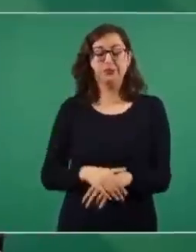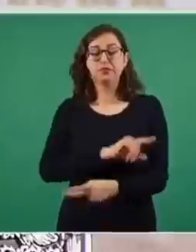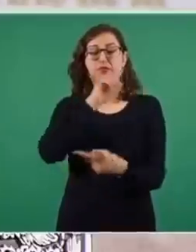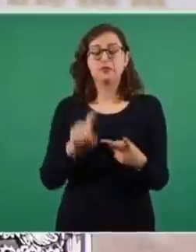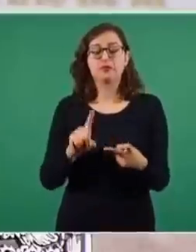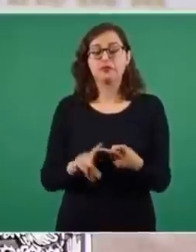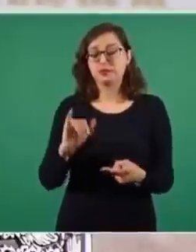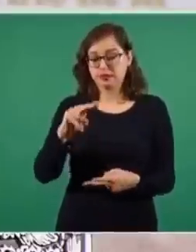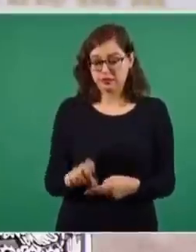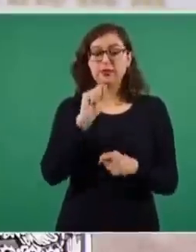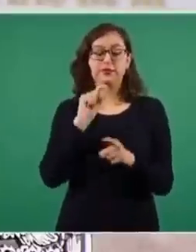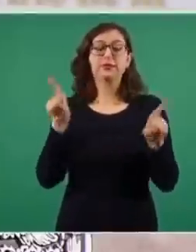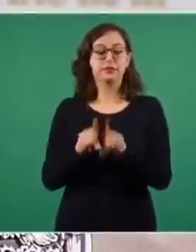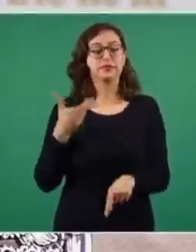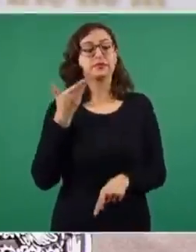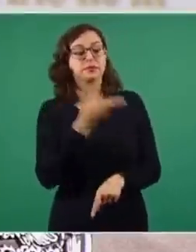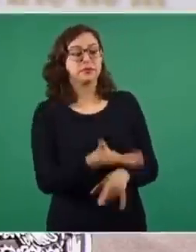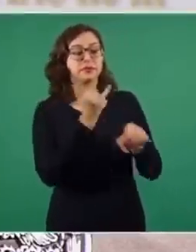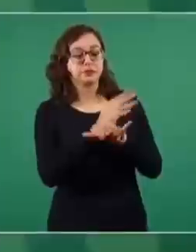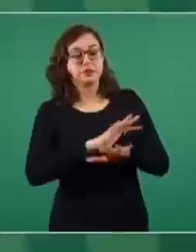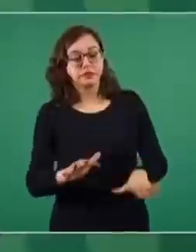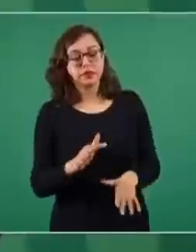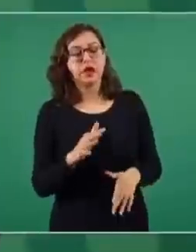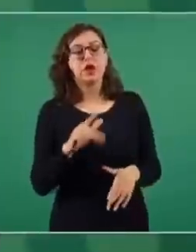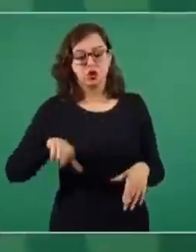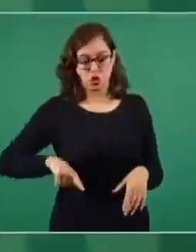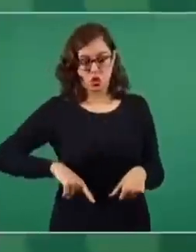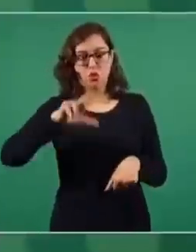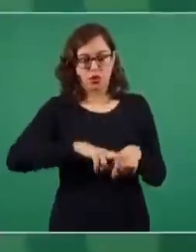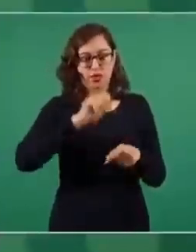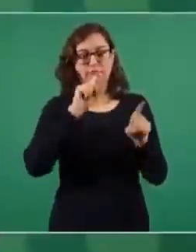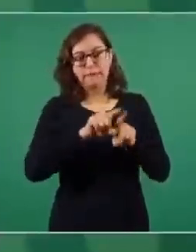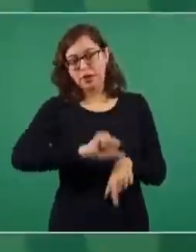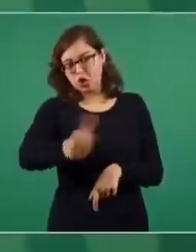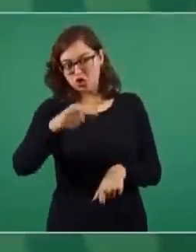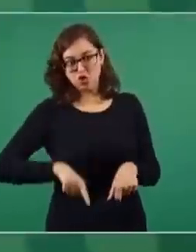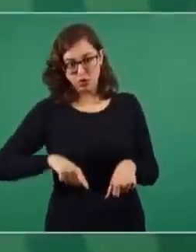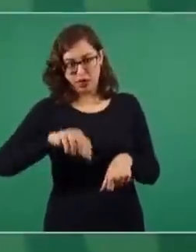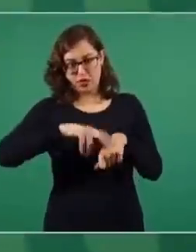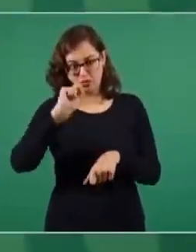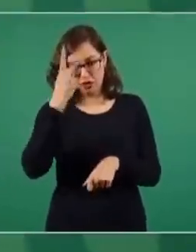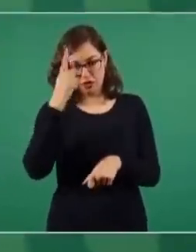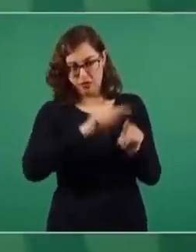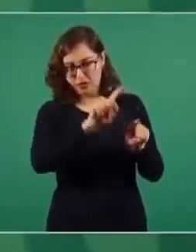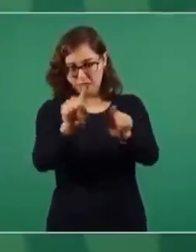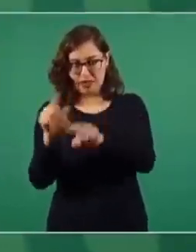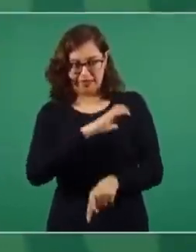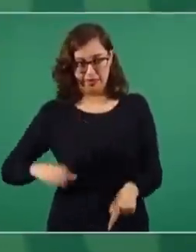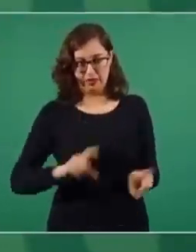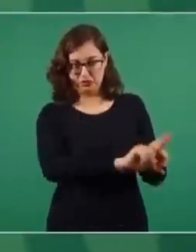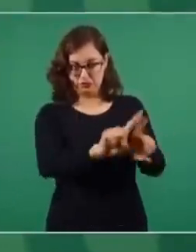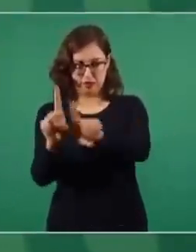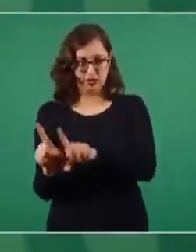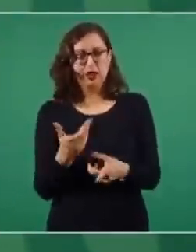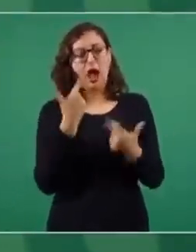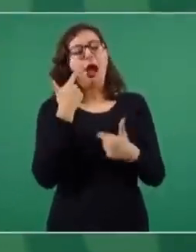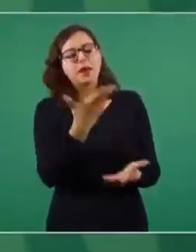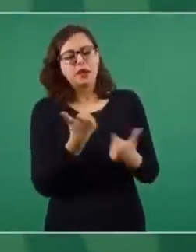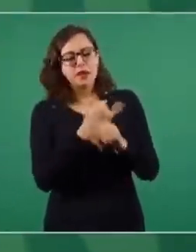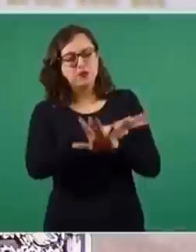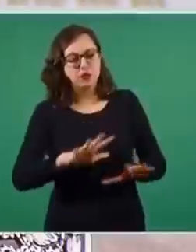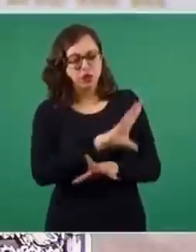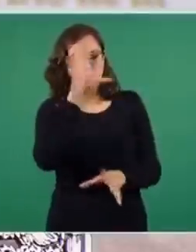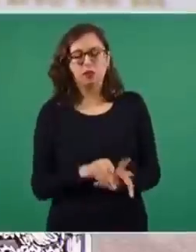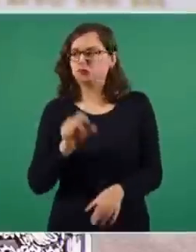Instituto Nacional Electoral, no solamente en ese caso, sino también respecto a los oponentes del señor Gallardo, y se le entregó la información al Instituto Nacional Electoral para que en ejercicio de sus facultades como órgano